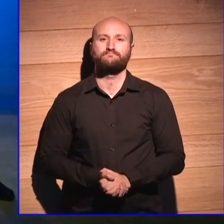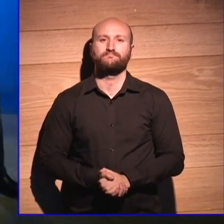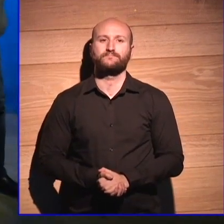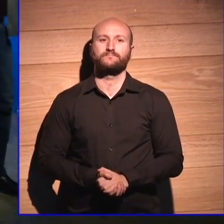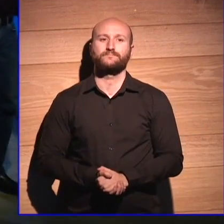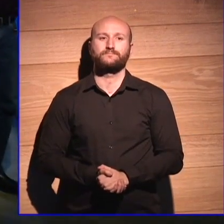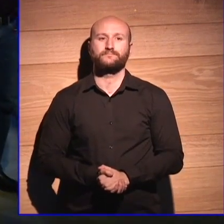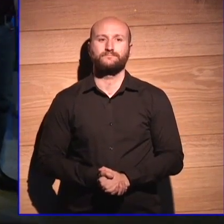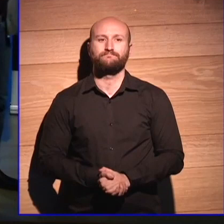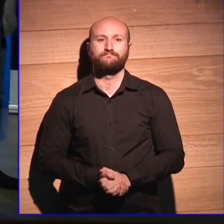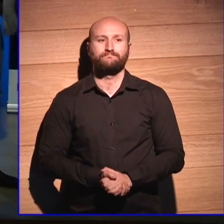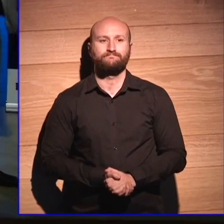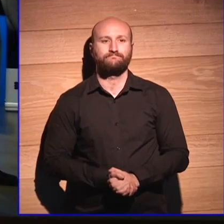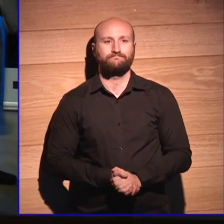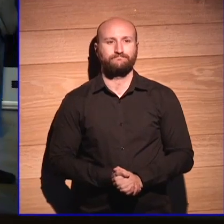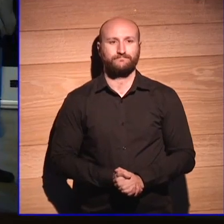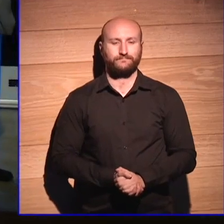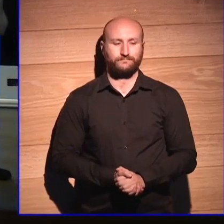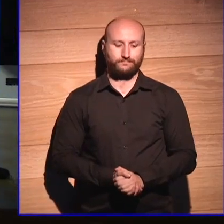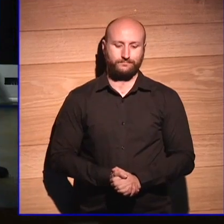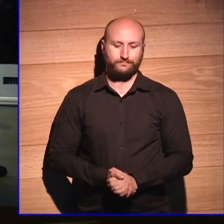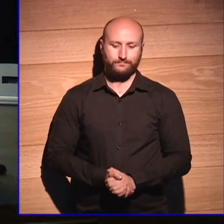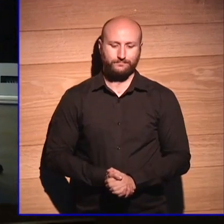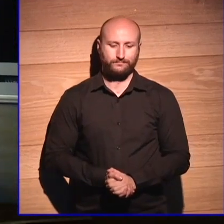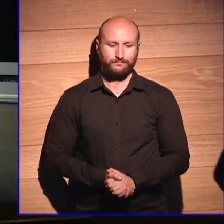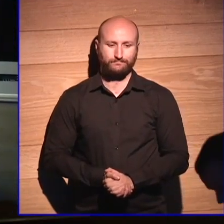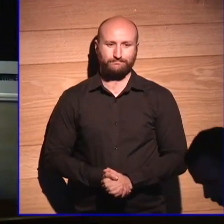Mira, allí también hay una persona que...